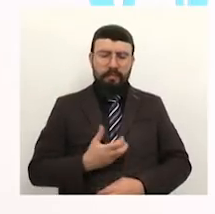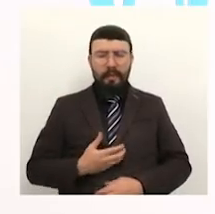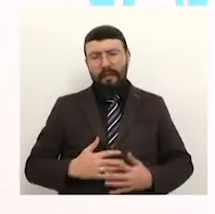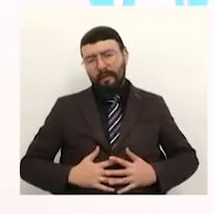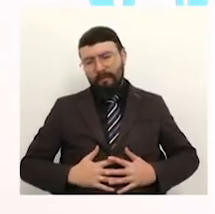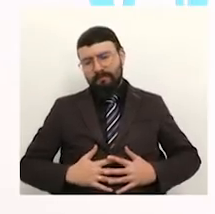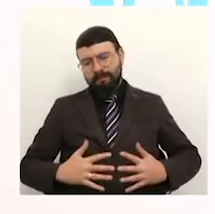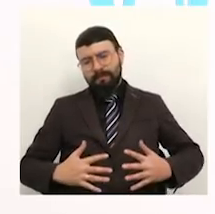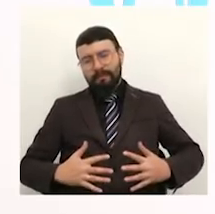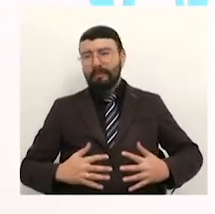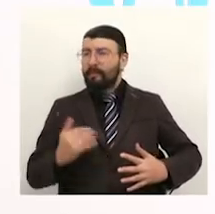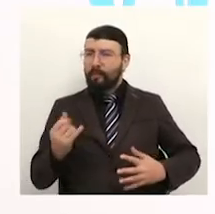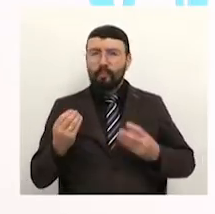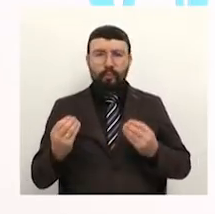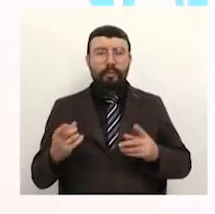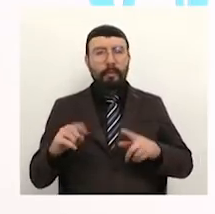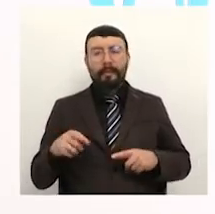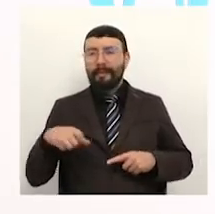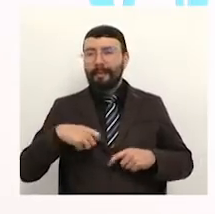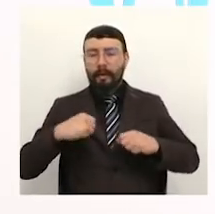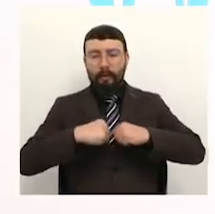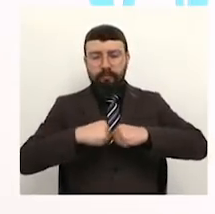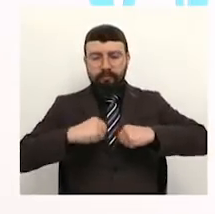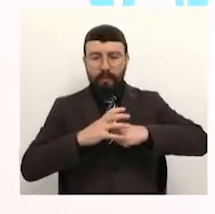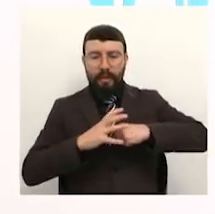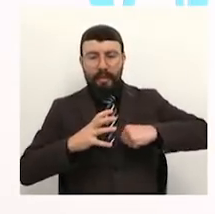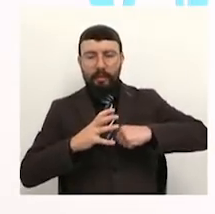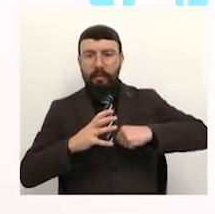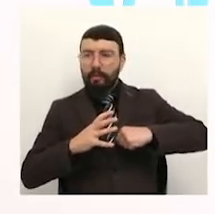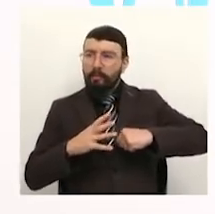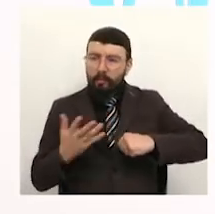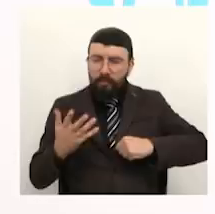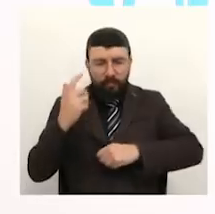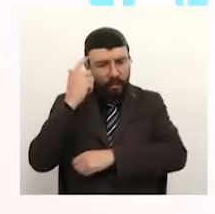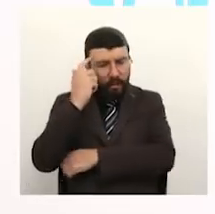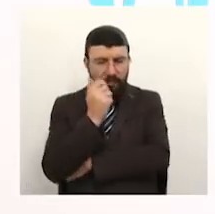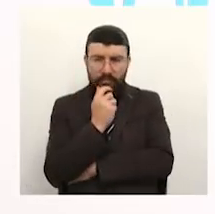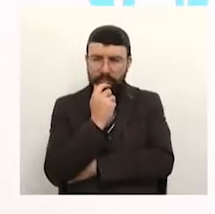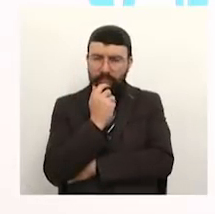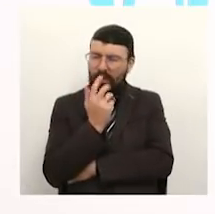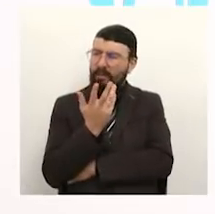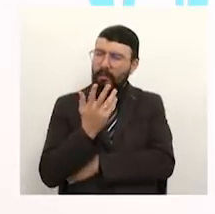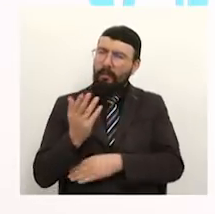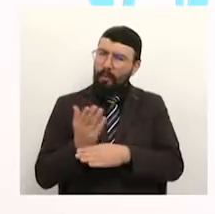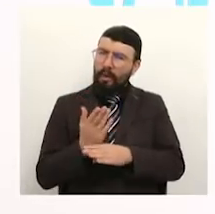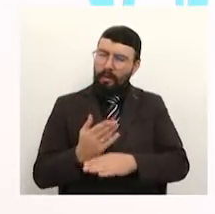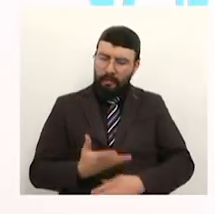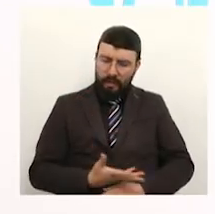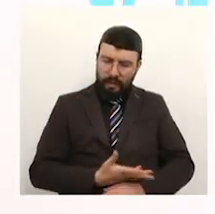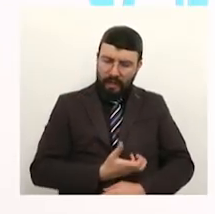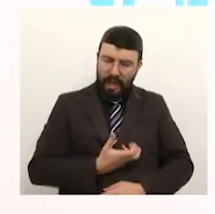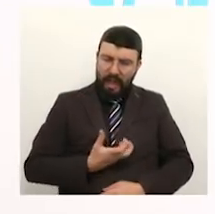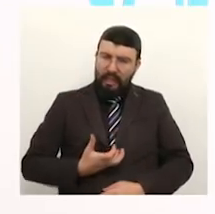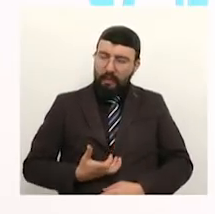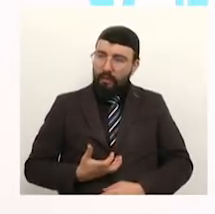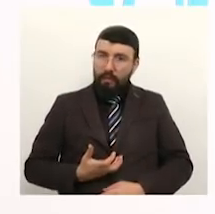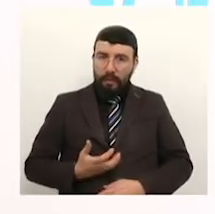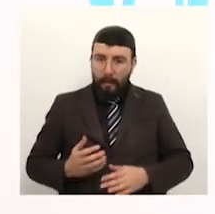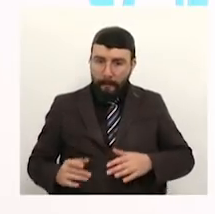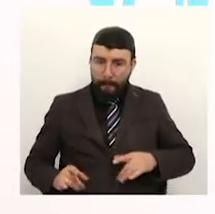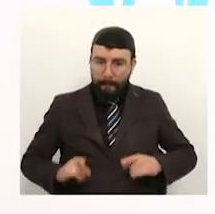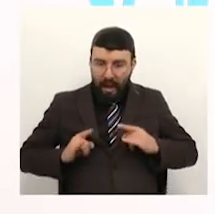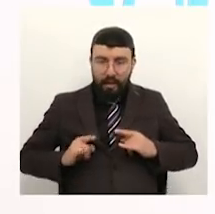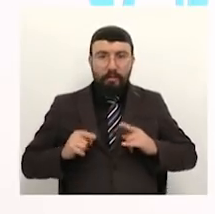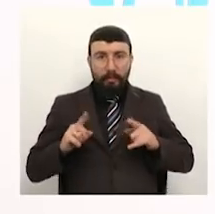estómago y también artritis y uno pensará será que un problema gástrico le pega al pulmón